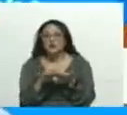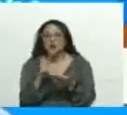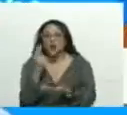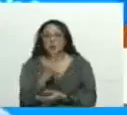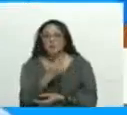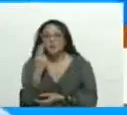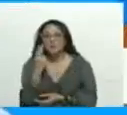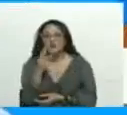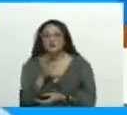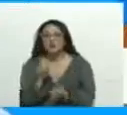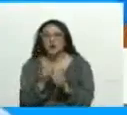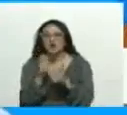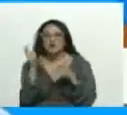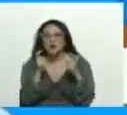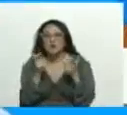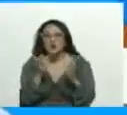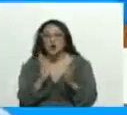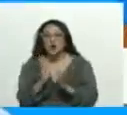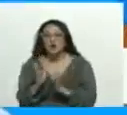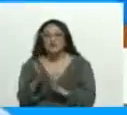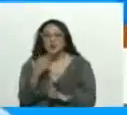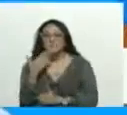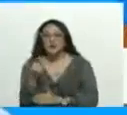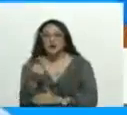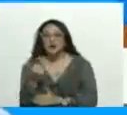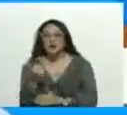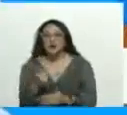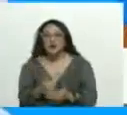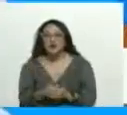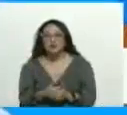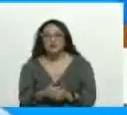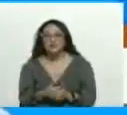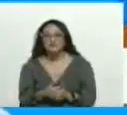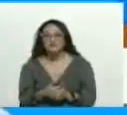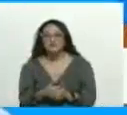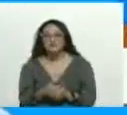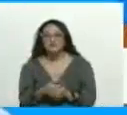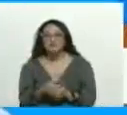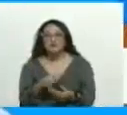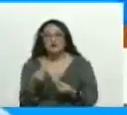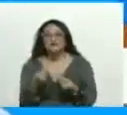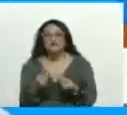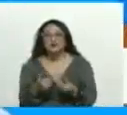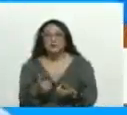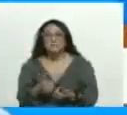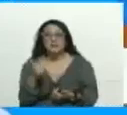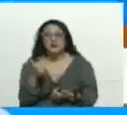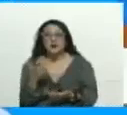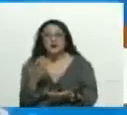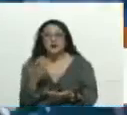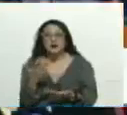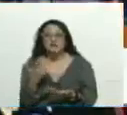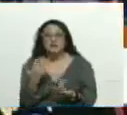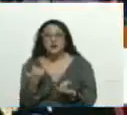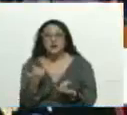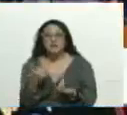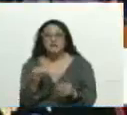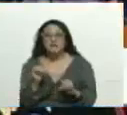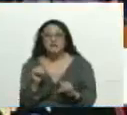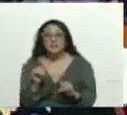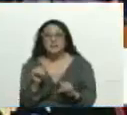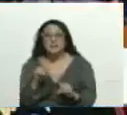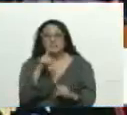compromiso con Hugo Chávez es organizarnos mejor cada vez para ser más eficaces y poder pasar a esto que habla Nicolás